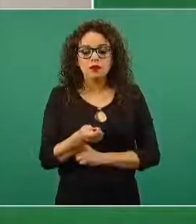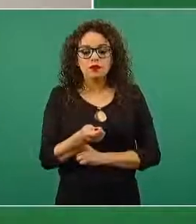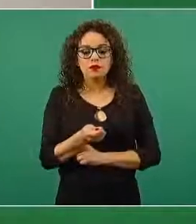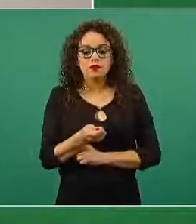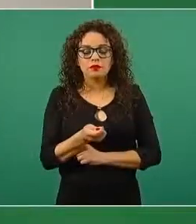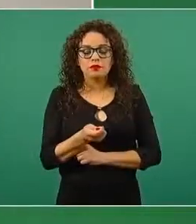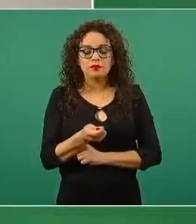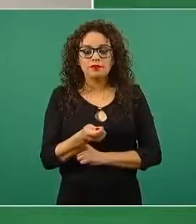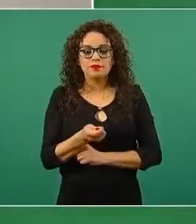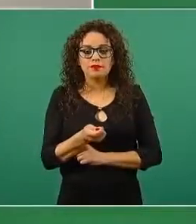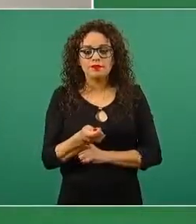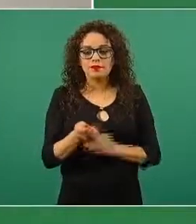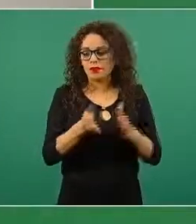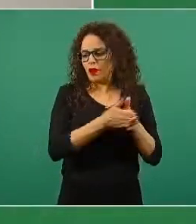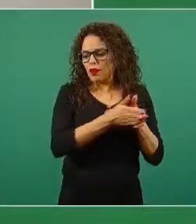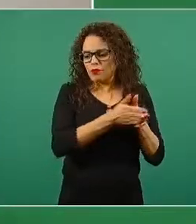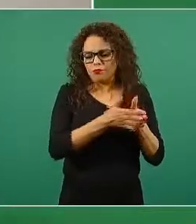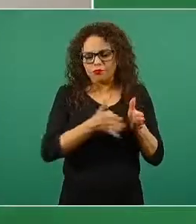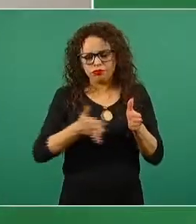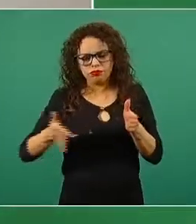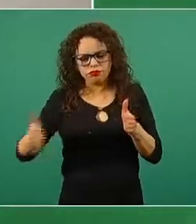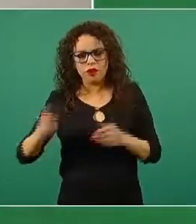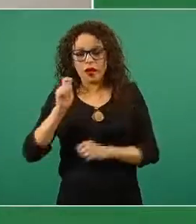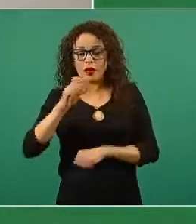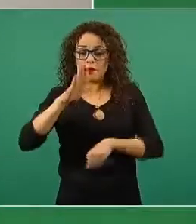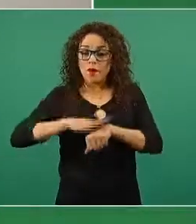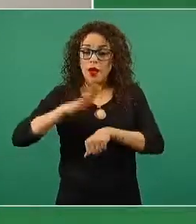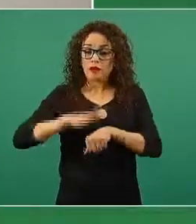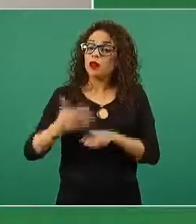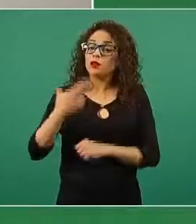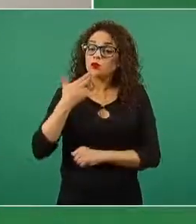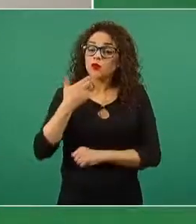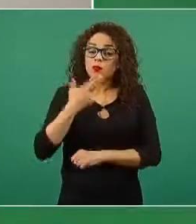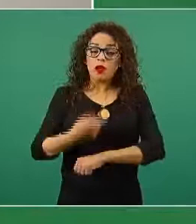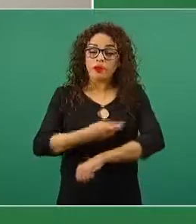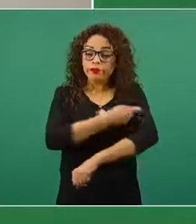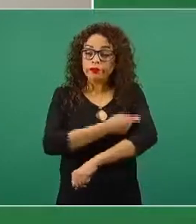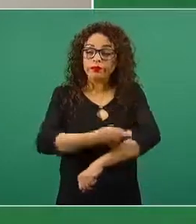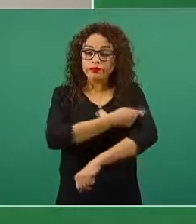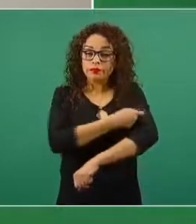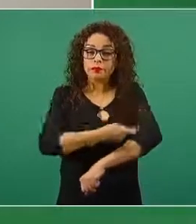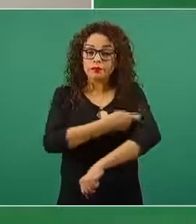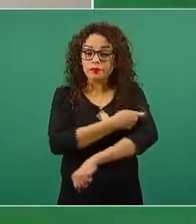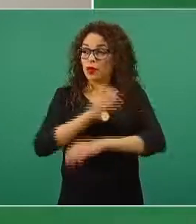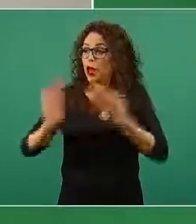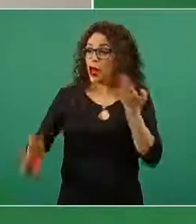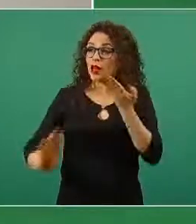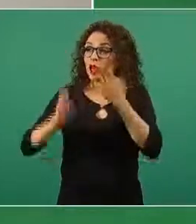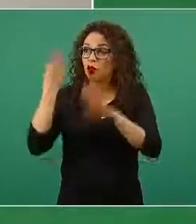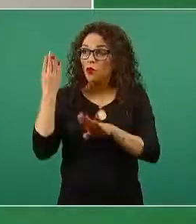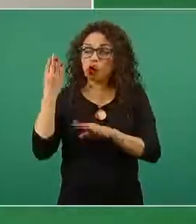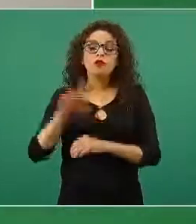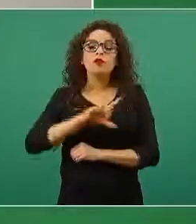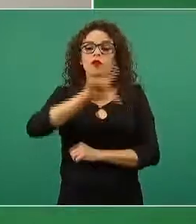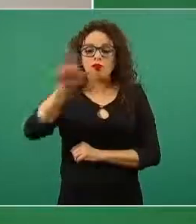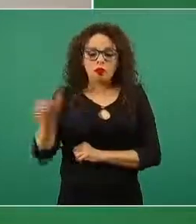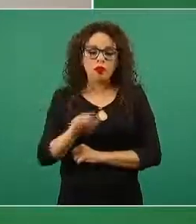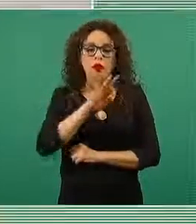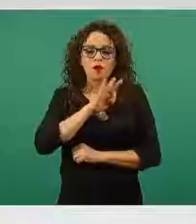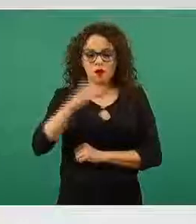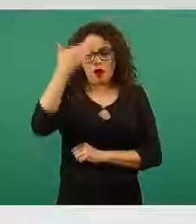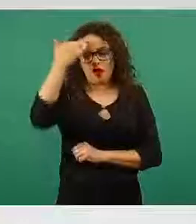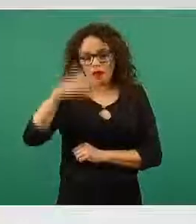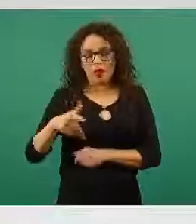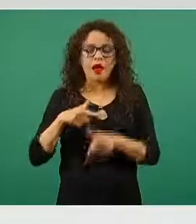lo largo del tiempo conforme se vayan utilizando las vacunas a nivel mundial. Y